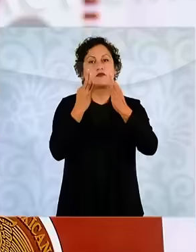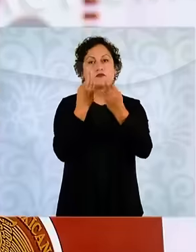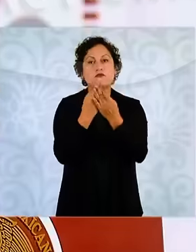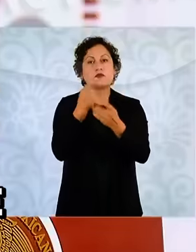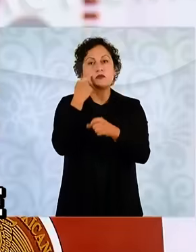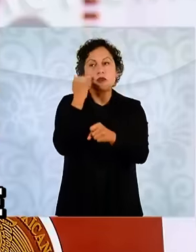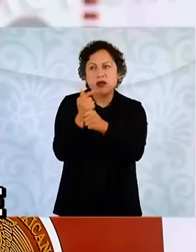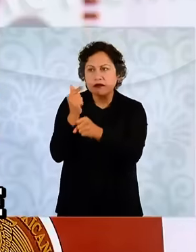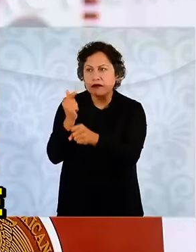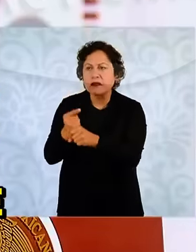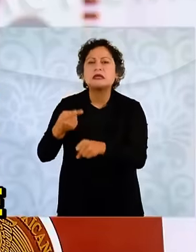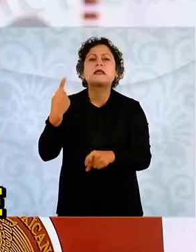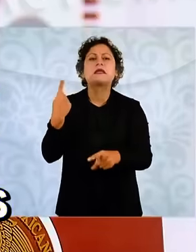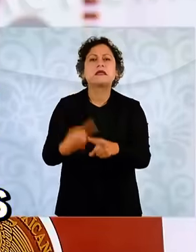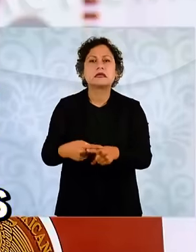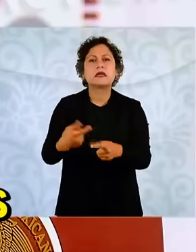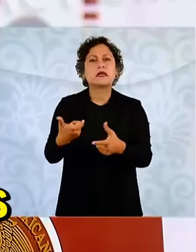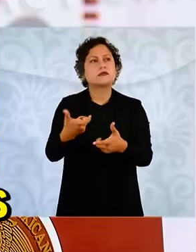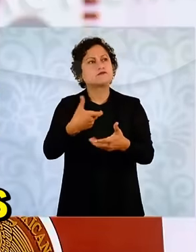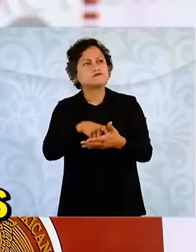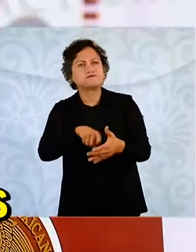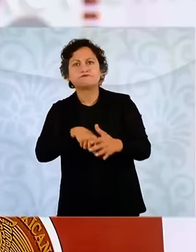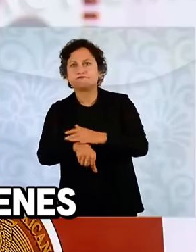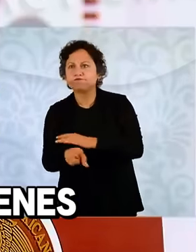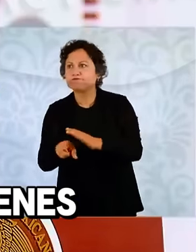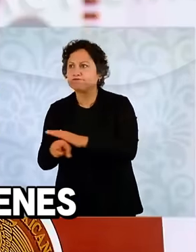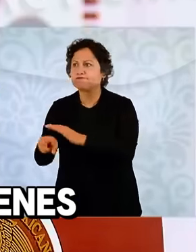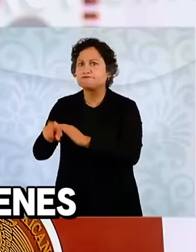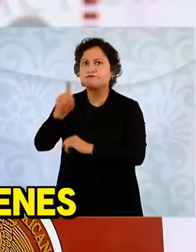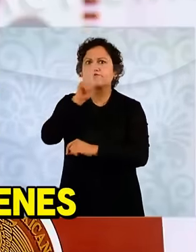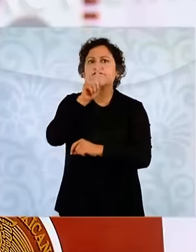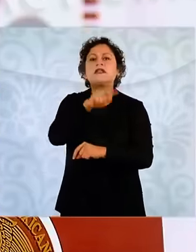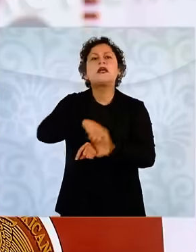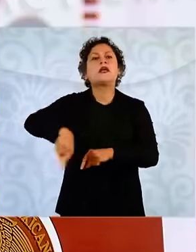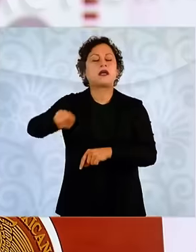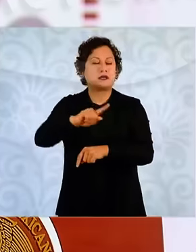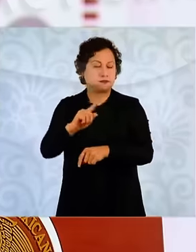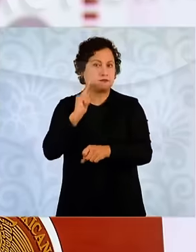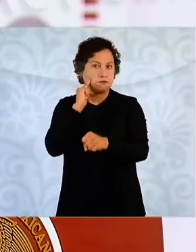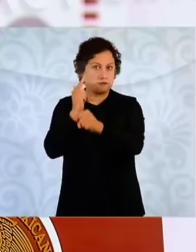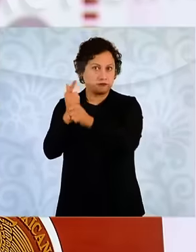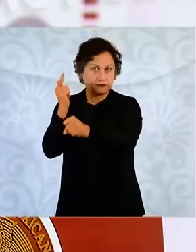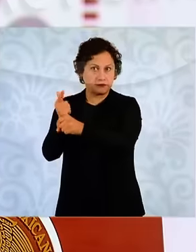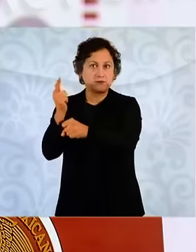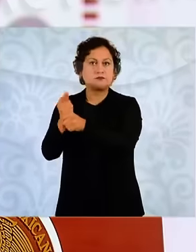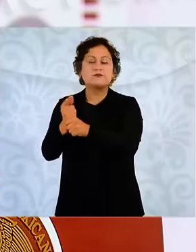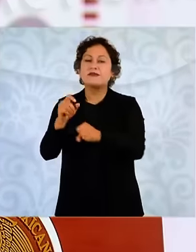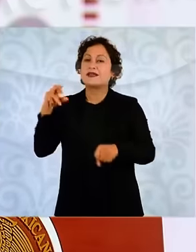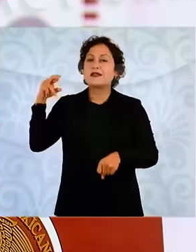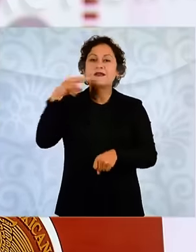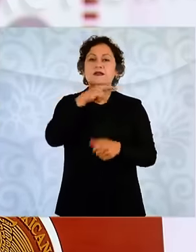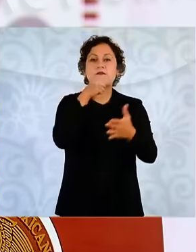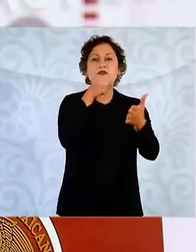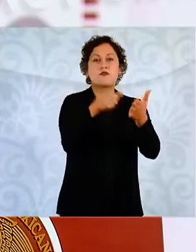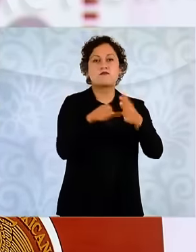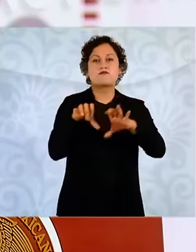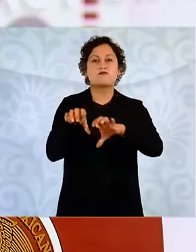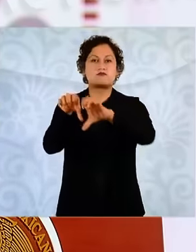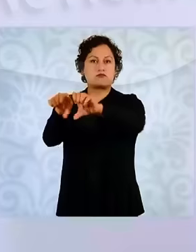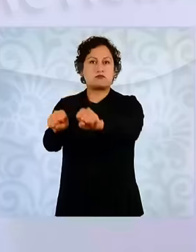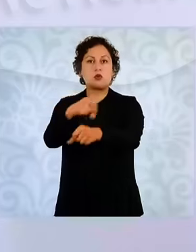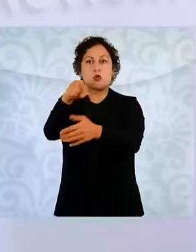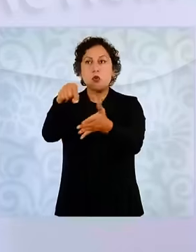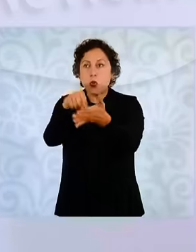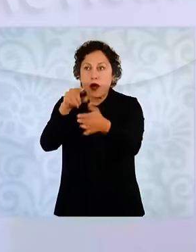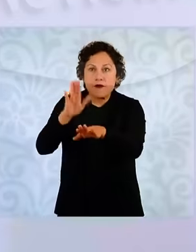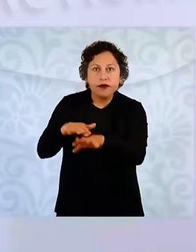de piso, además del despliegue de unidades especiales que cumplimentarán órdenes de aprehensión en puntos de mayor incidencia. En este punto